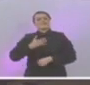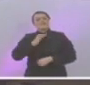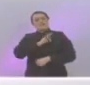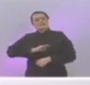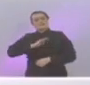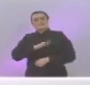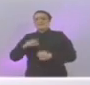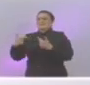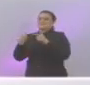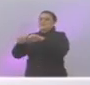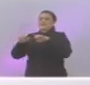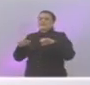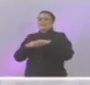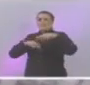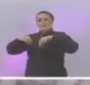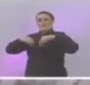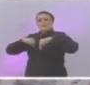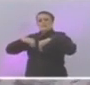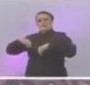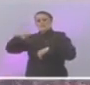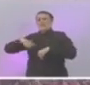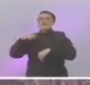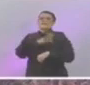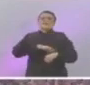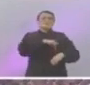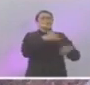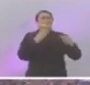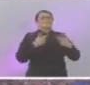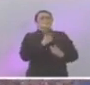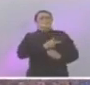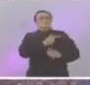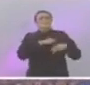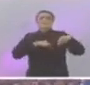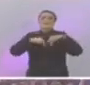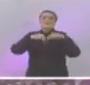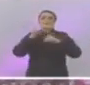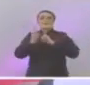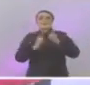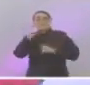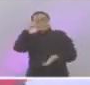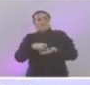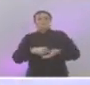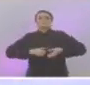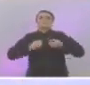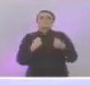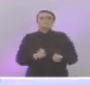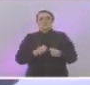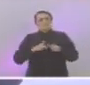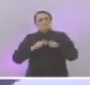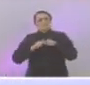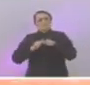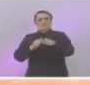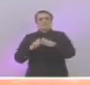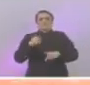Felicidades a nuestro equipo y felicidades a la afición potosina de este deporte. Seguramente van a seguir